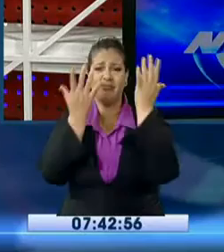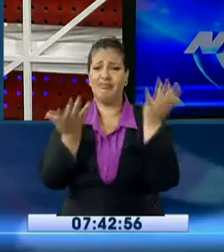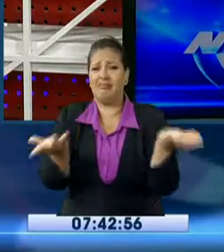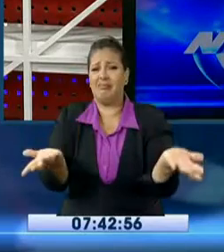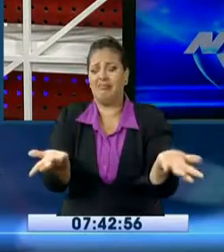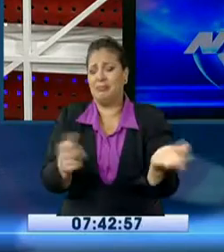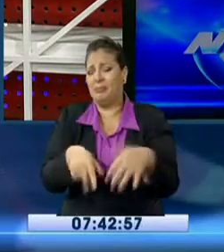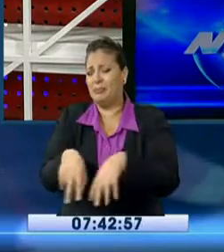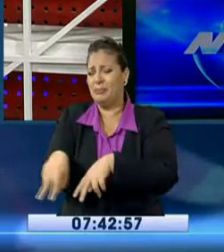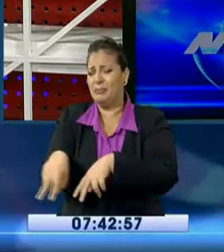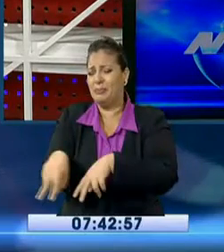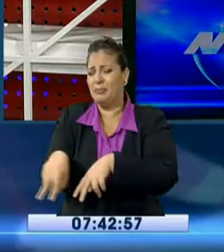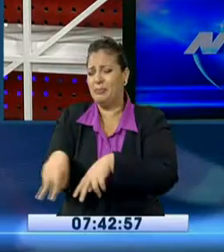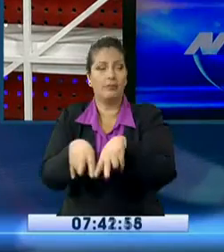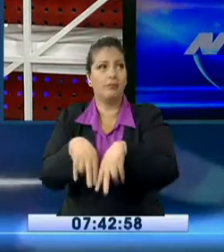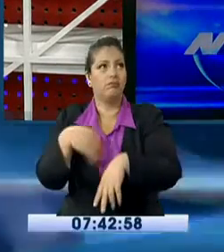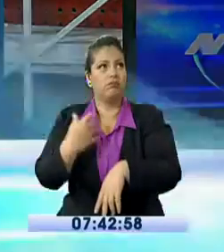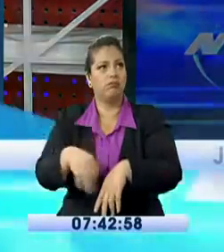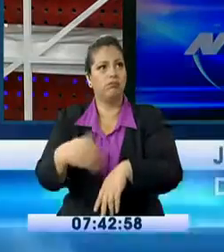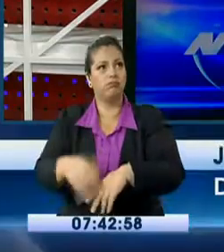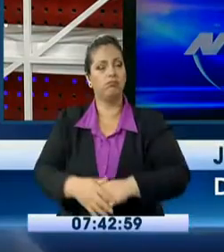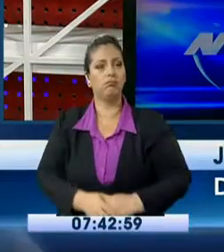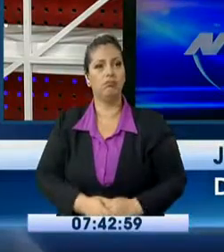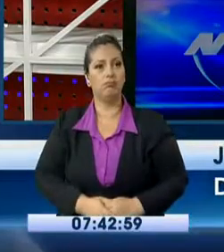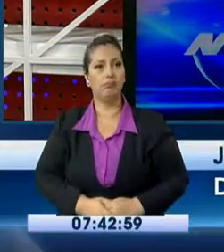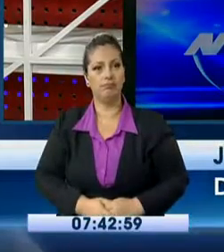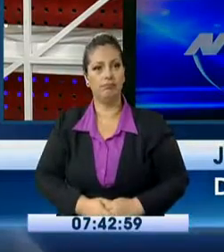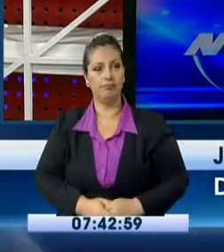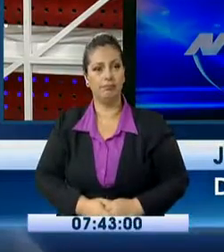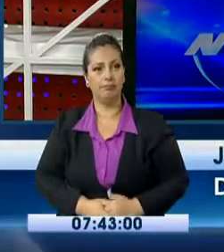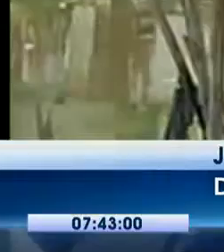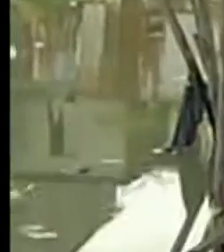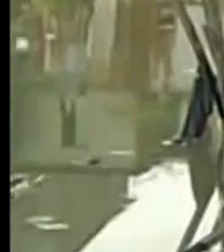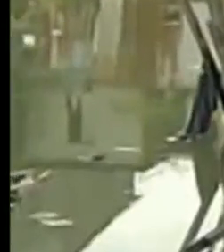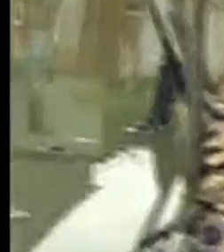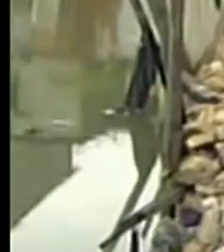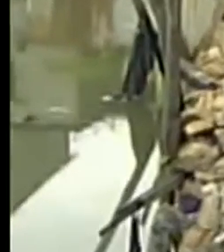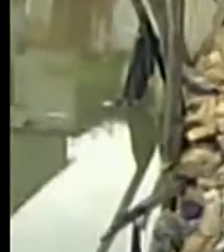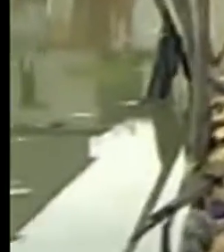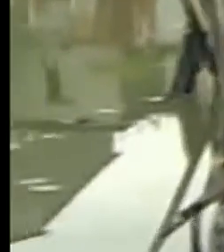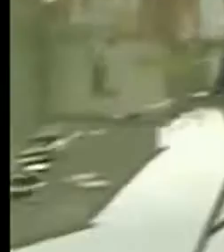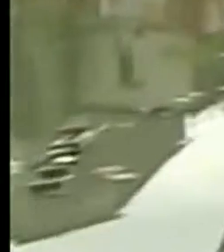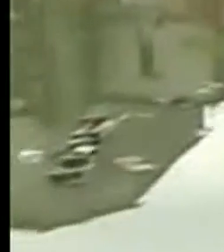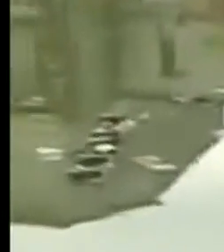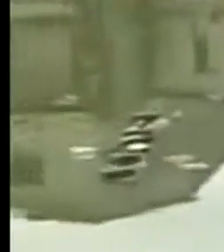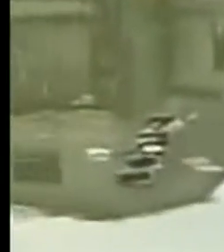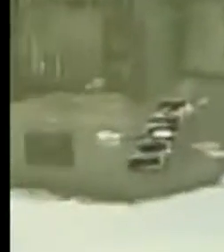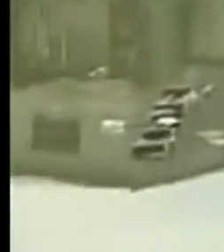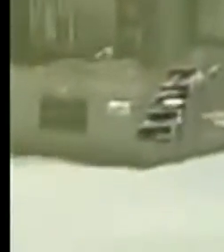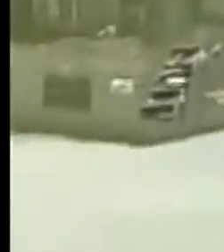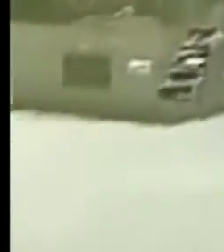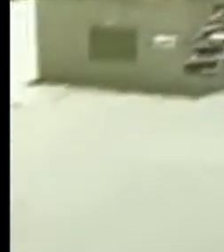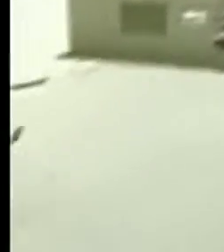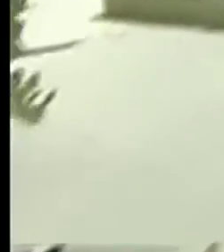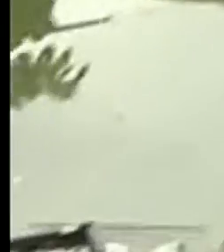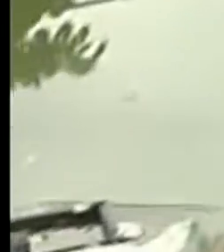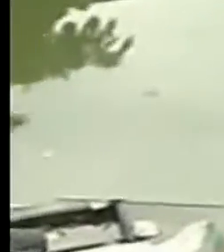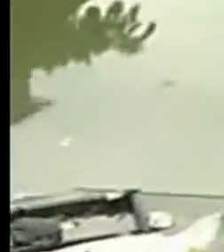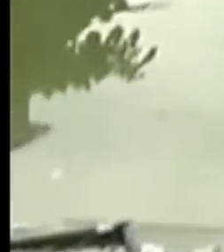ambientales terribles y nefastas para la comunidad. Y creo que lo podemos graficar de esta manera. Esta es la zona de estero. Es el